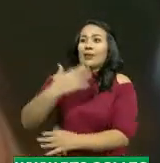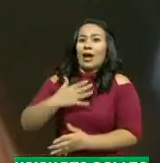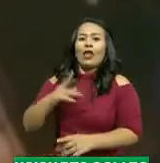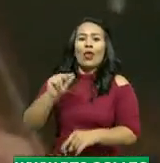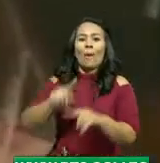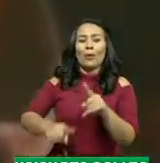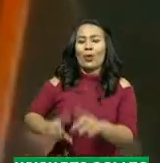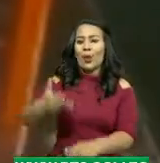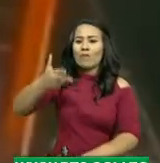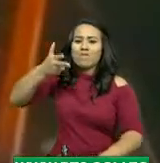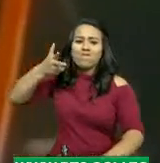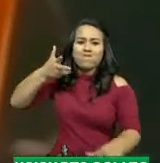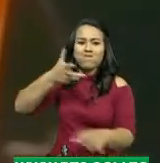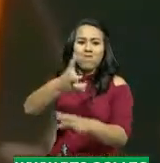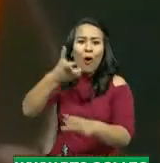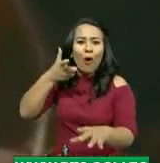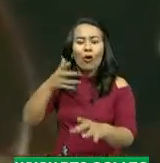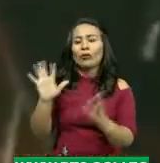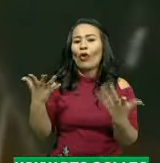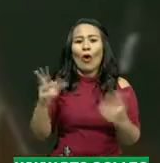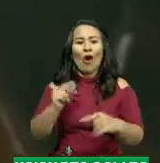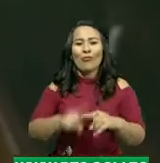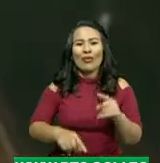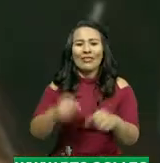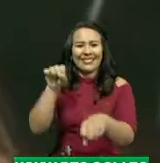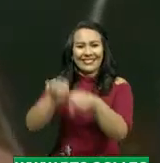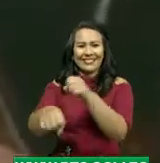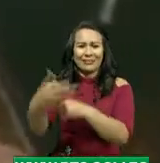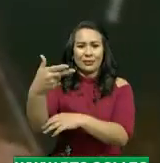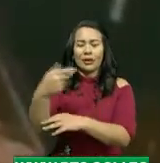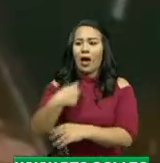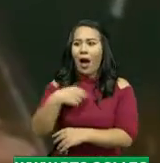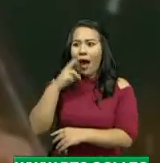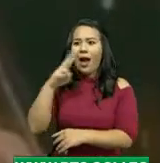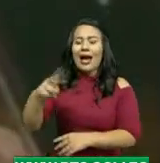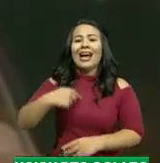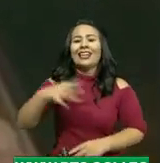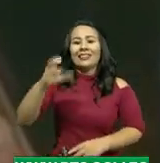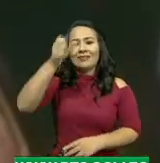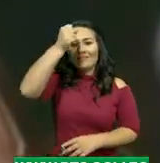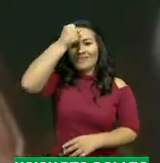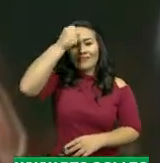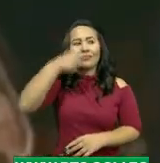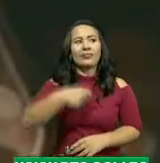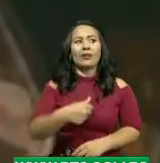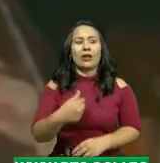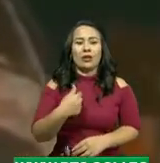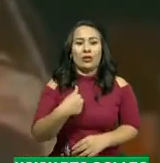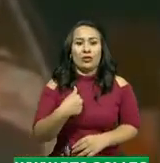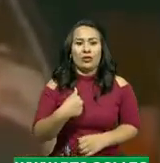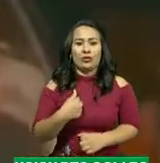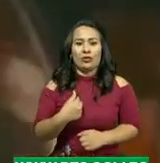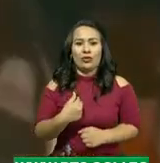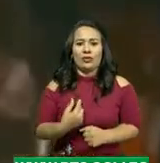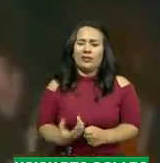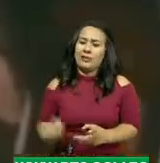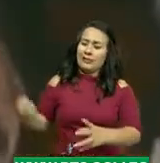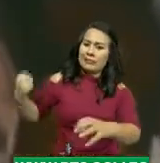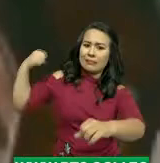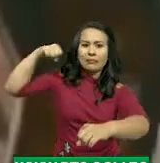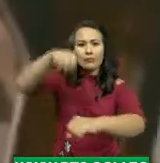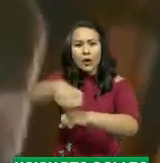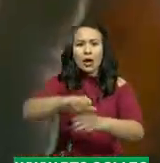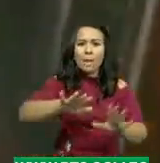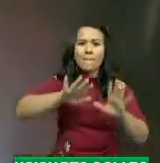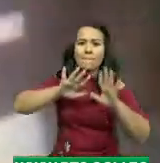el, digamos, la bala. Y ella sí, al ver que ya no, que no le sale la bala, yo me le fui encima ahí, pues lo